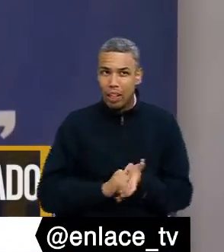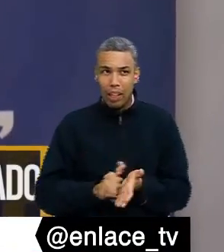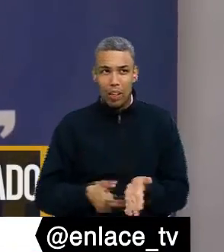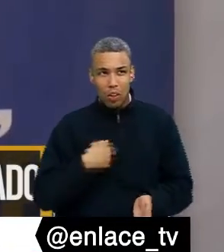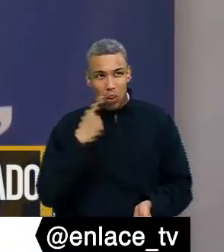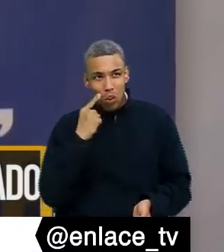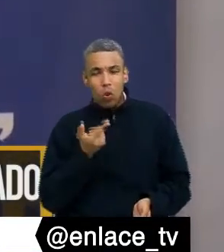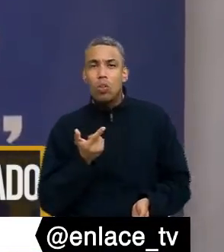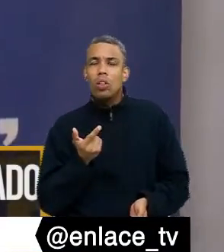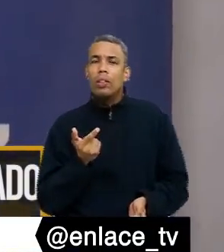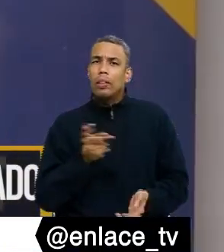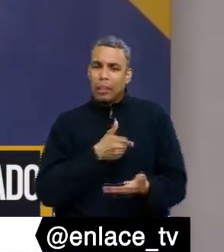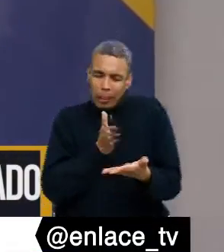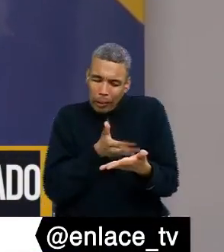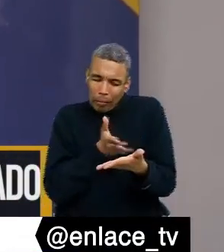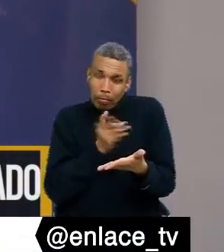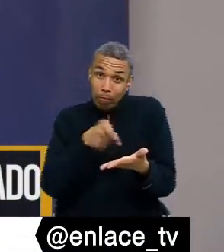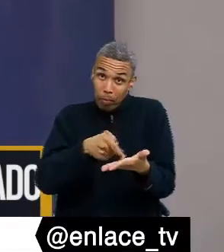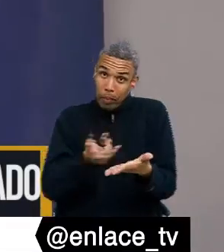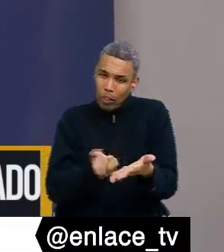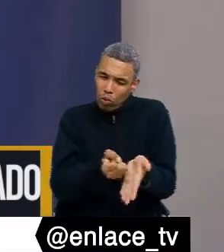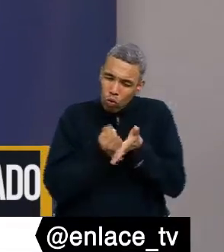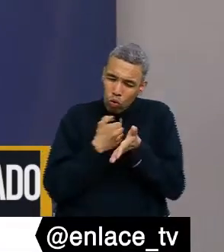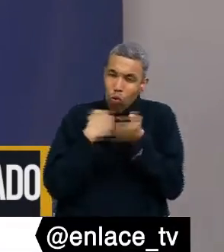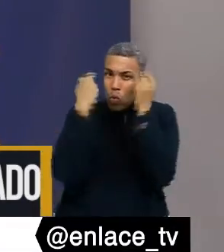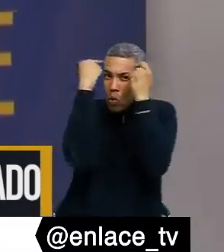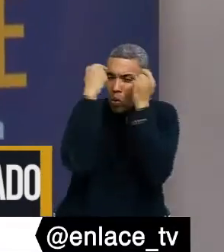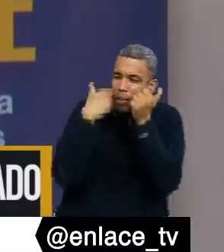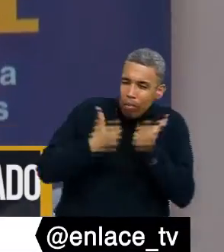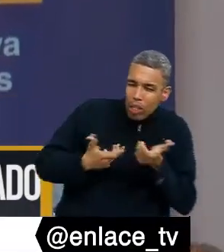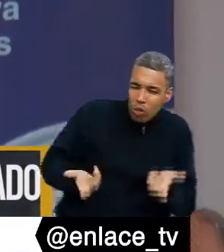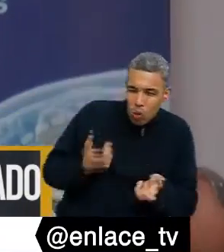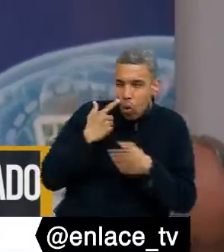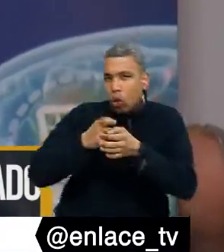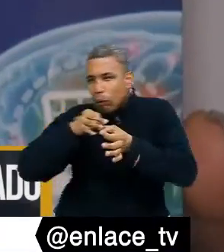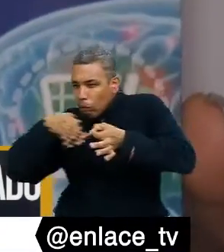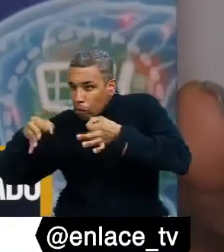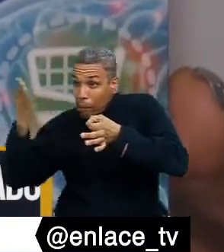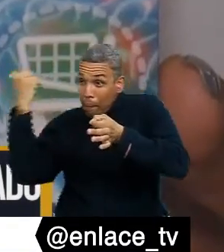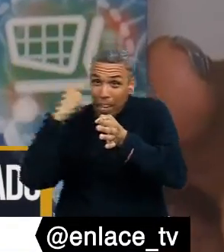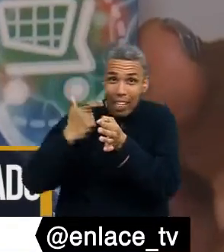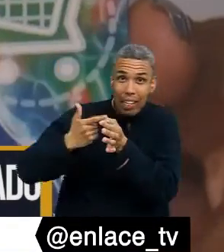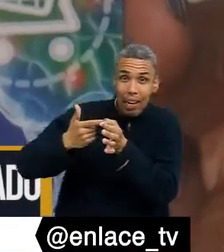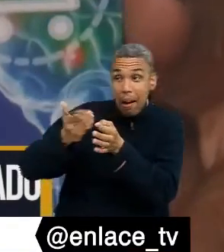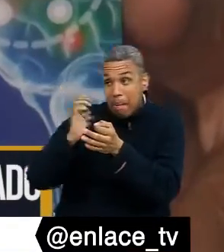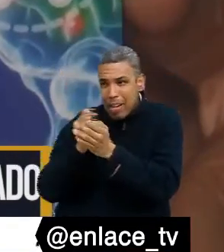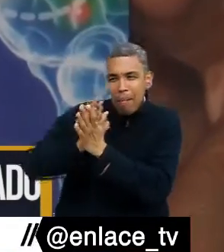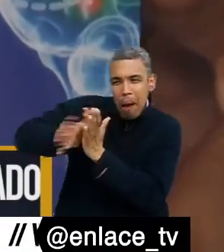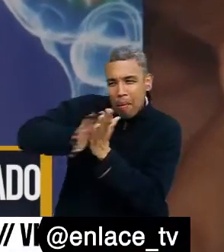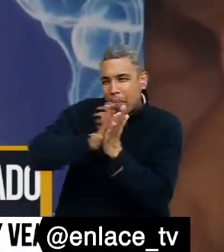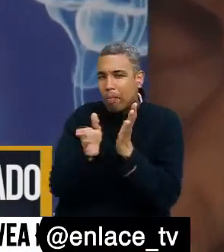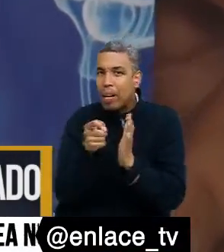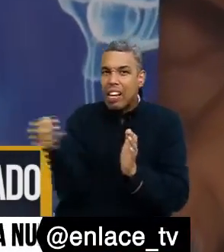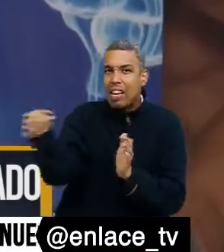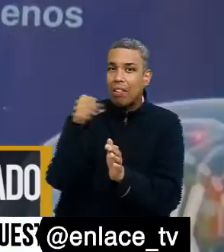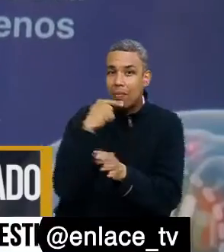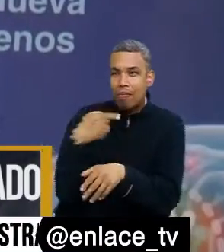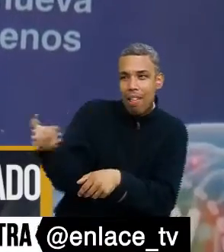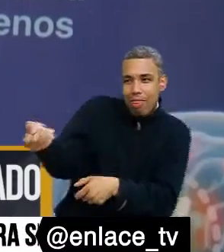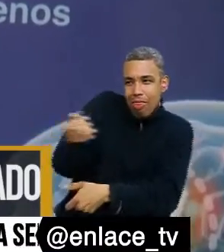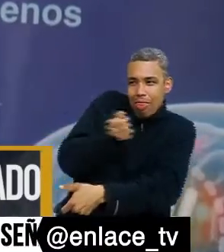la tendencia. Entonces quiero invitarlos para que conozcan este libro. De por sí es un libro que se está vendiendo súper bien, y para que mejoremos, lógicamente. Yo pienso que en